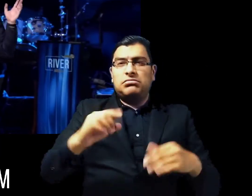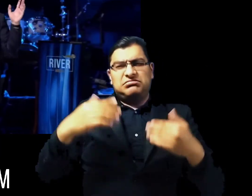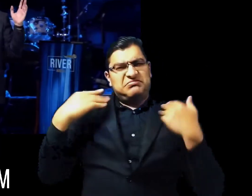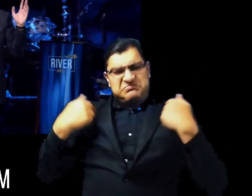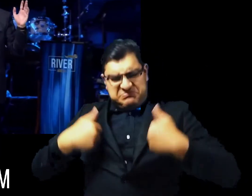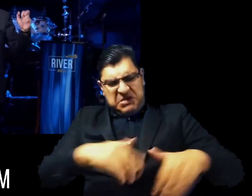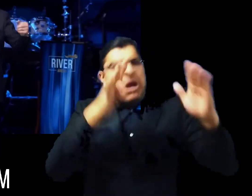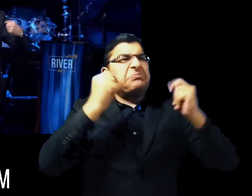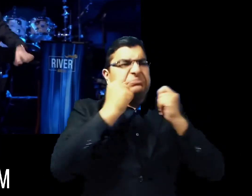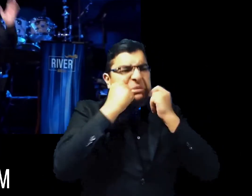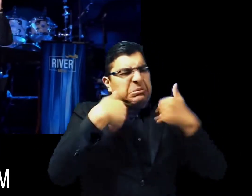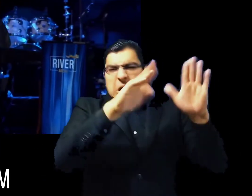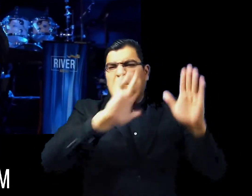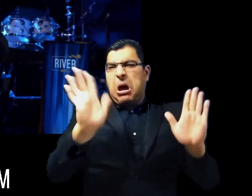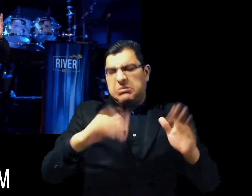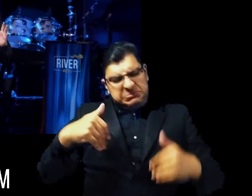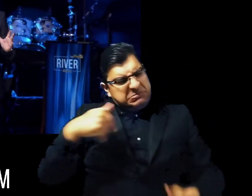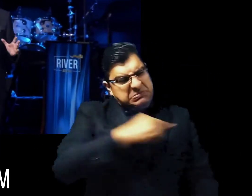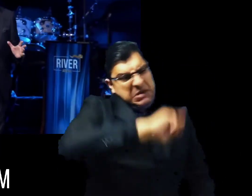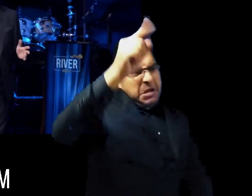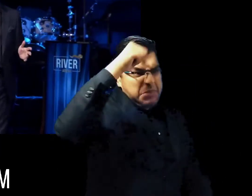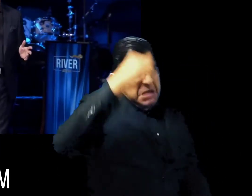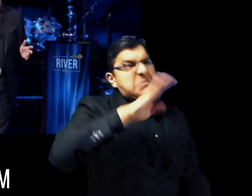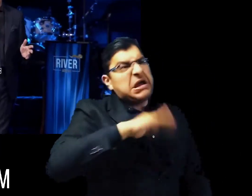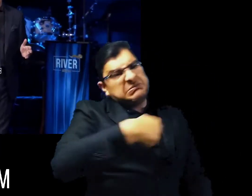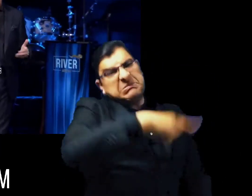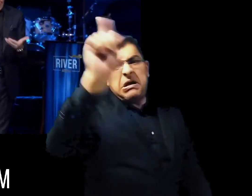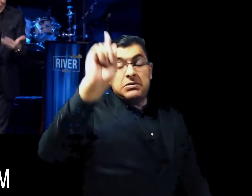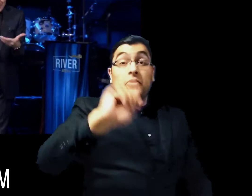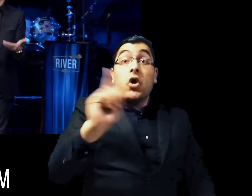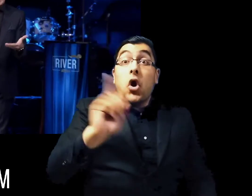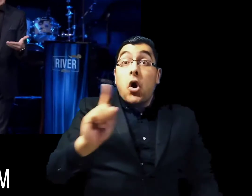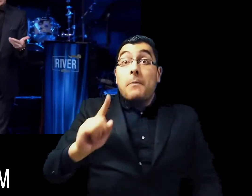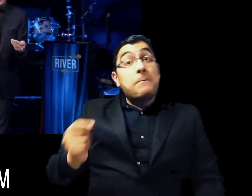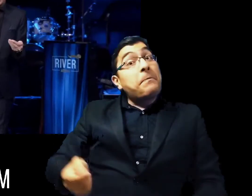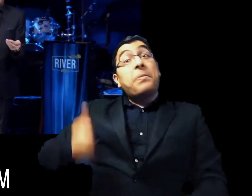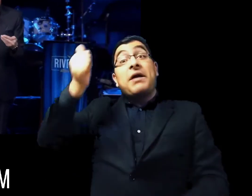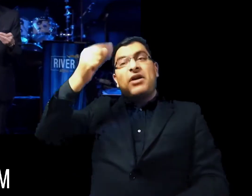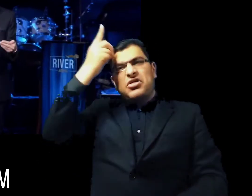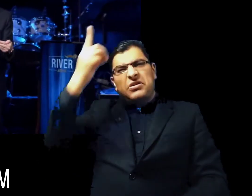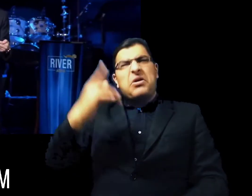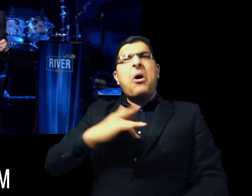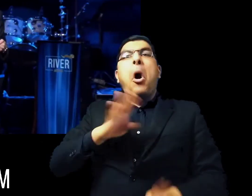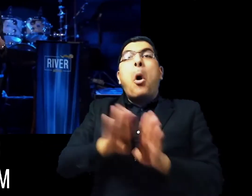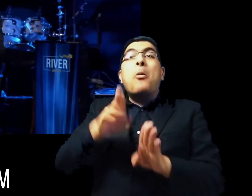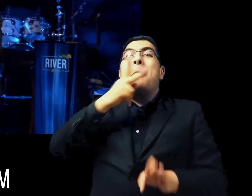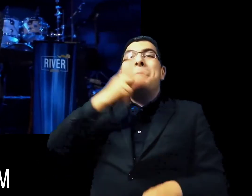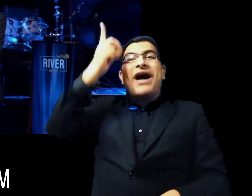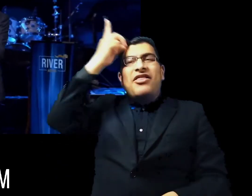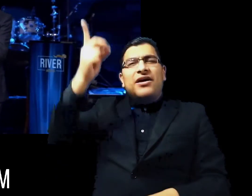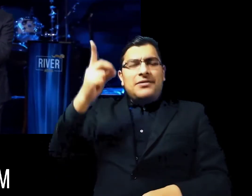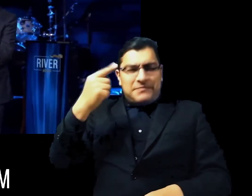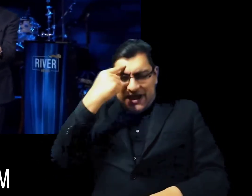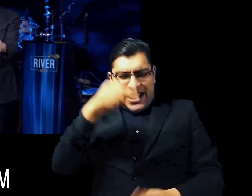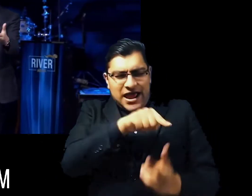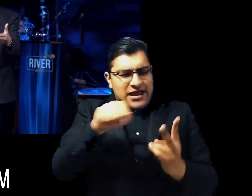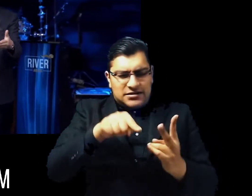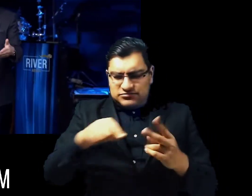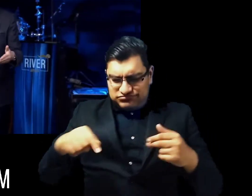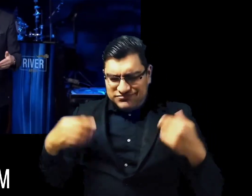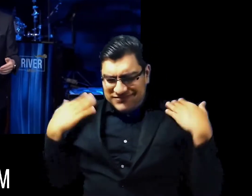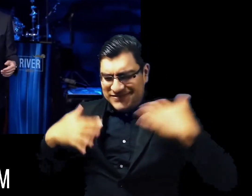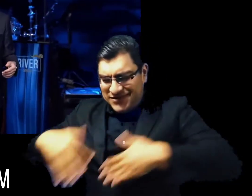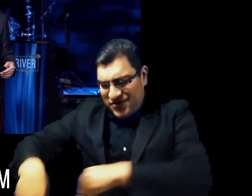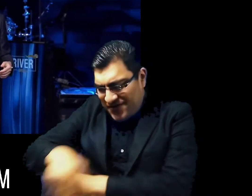¿qué me importa? Pecaron que se vayan desnudos. La primera reacción del padre al pródigo es cambiar